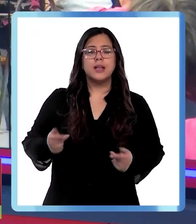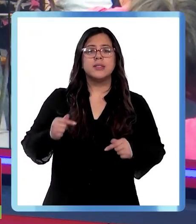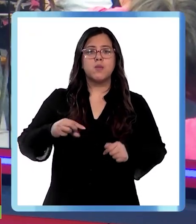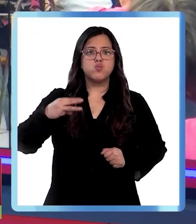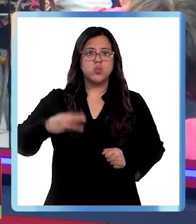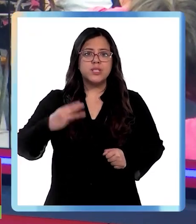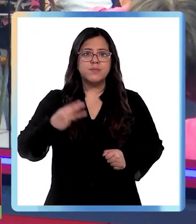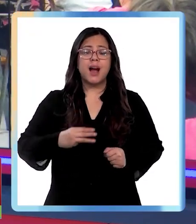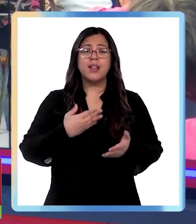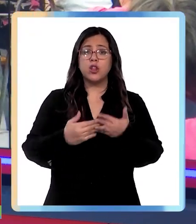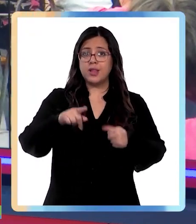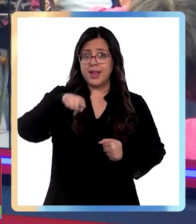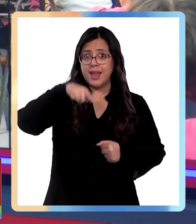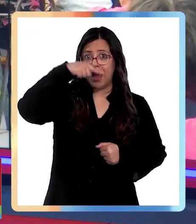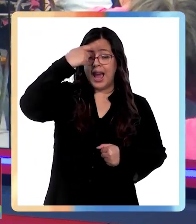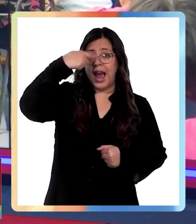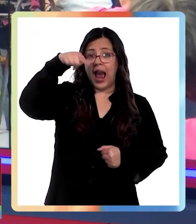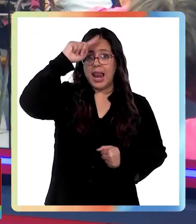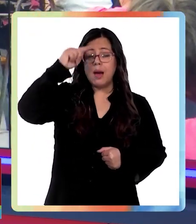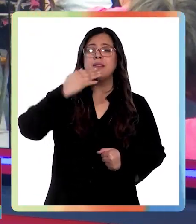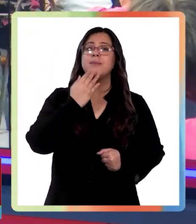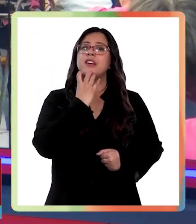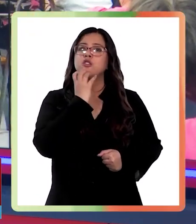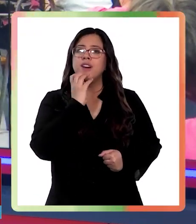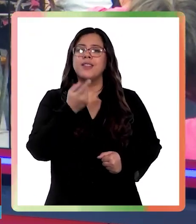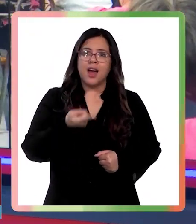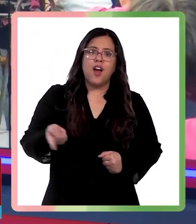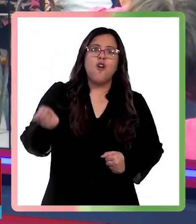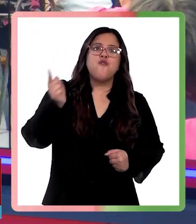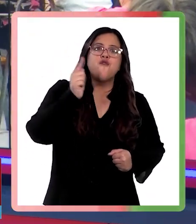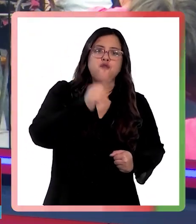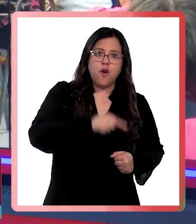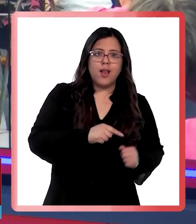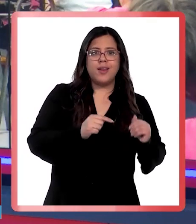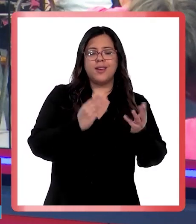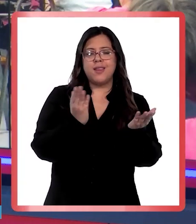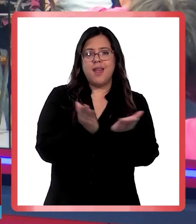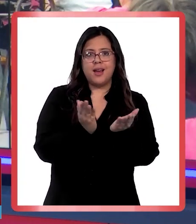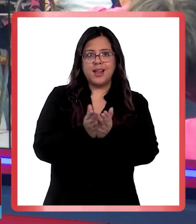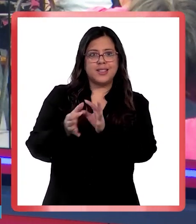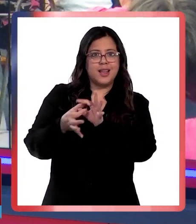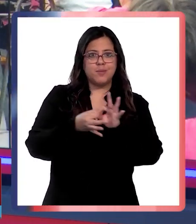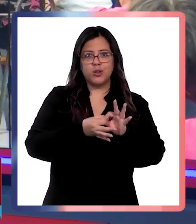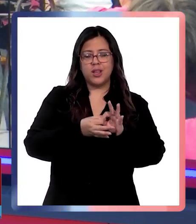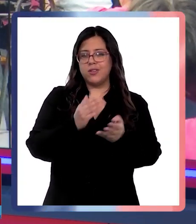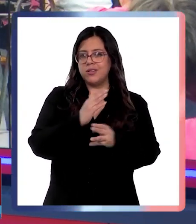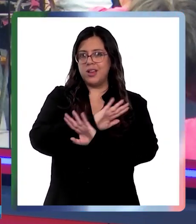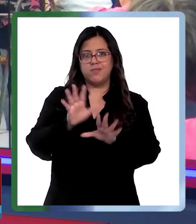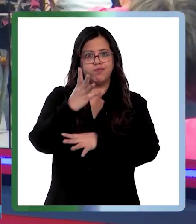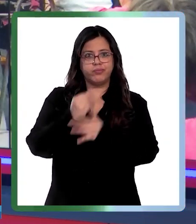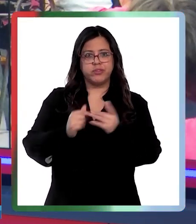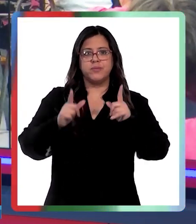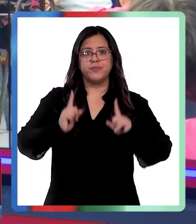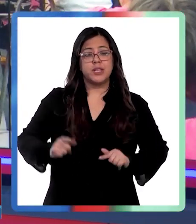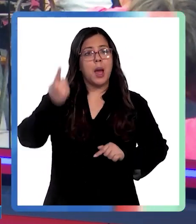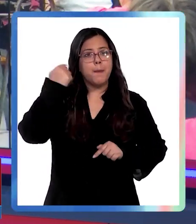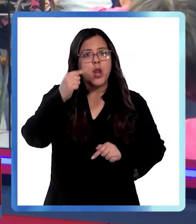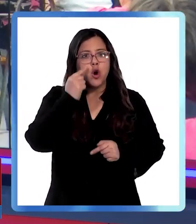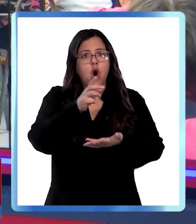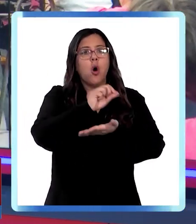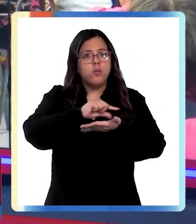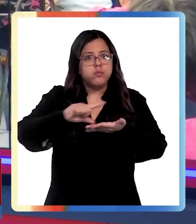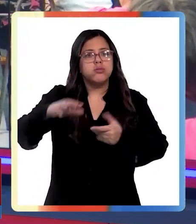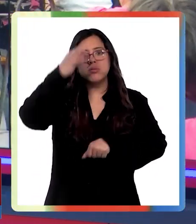Calama retornarán a clases tras el término de las vacaciones de invierno. Un masivo retorno que podría implicar un aumento grave de los contagios